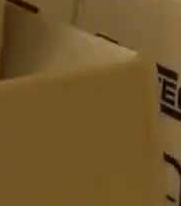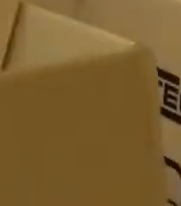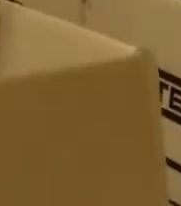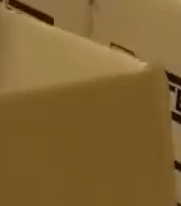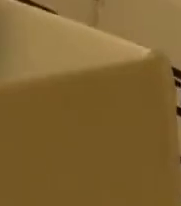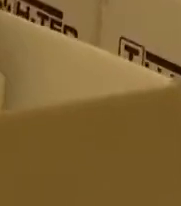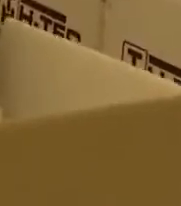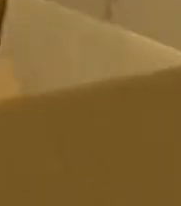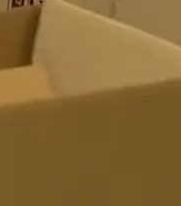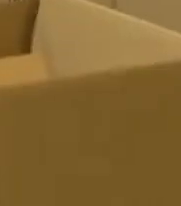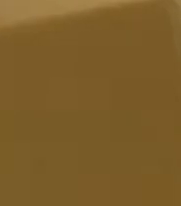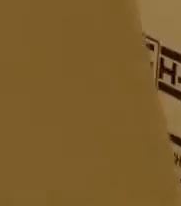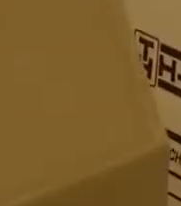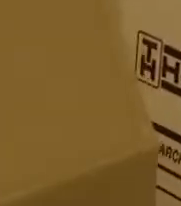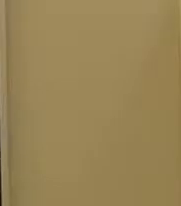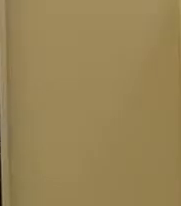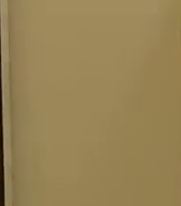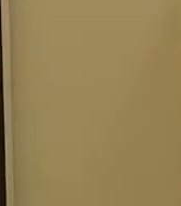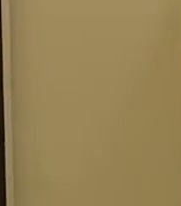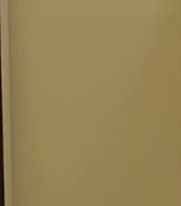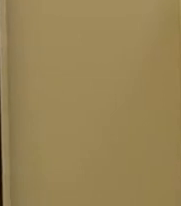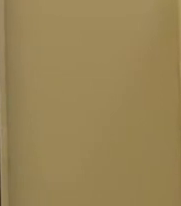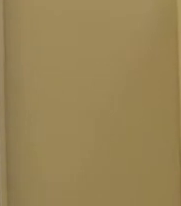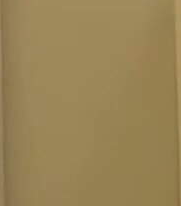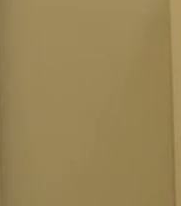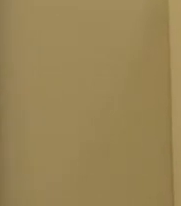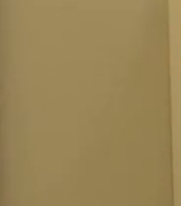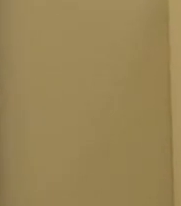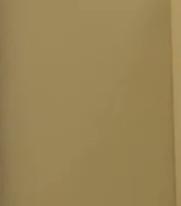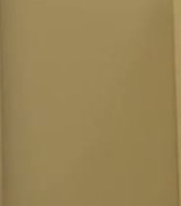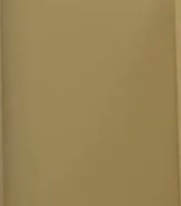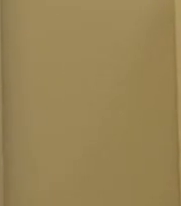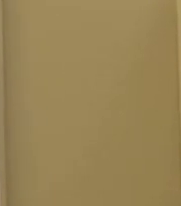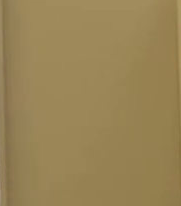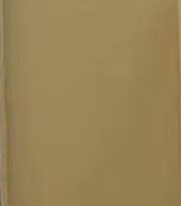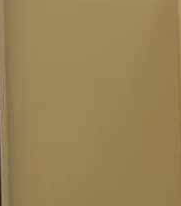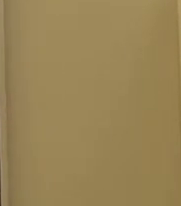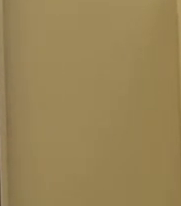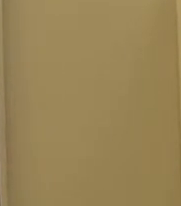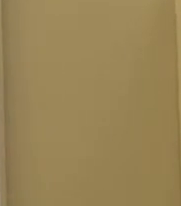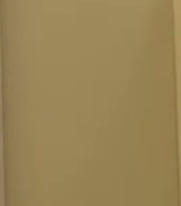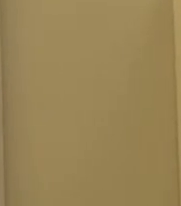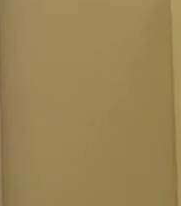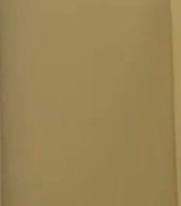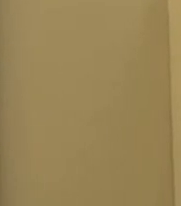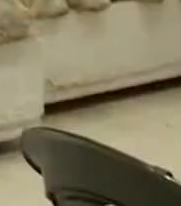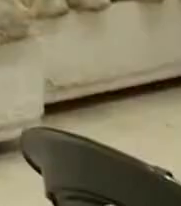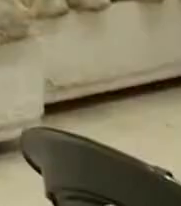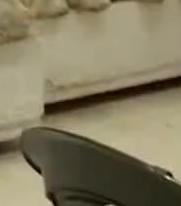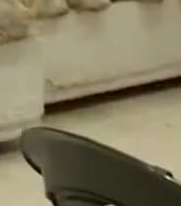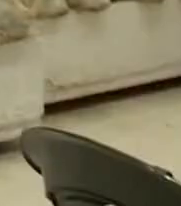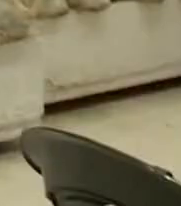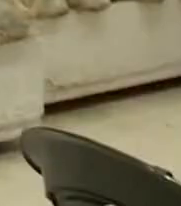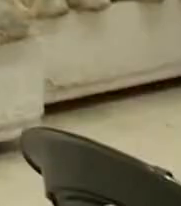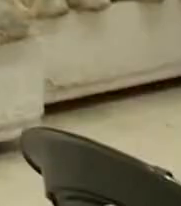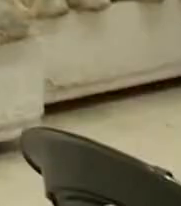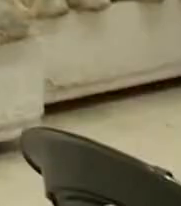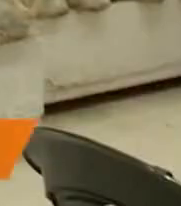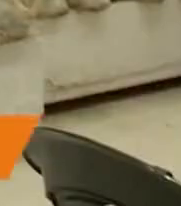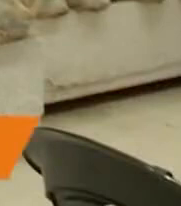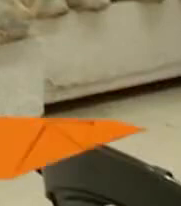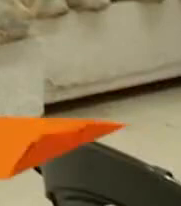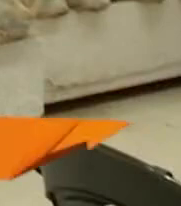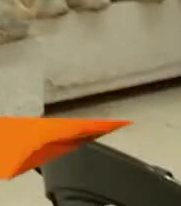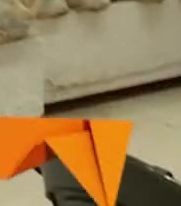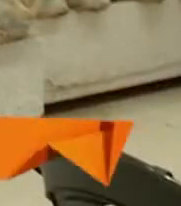libros eh se hacen muchas cosas Gracias a a esta colecciones que ella ha sabido conservar tocó trabajar